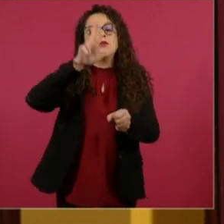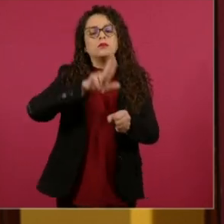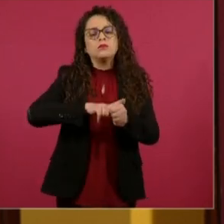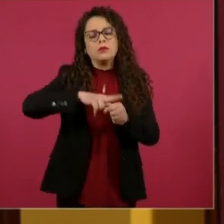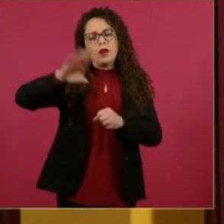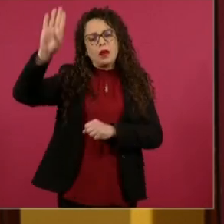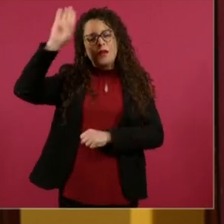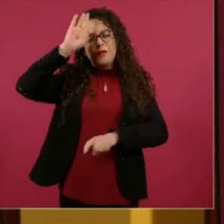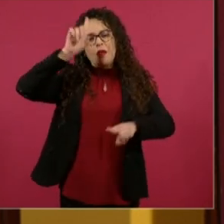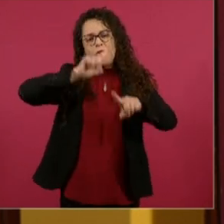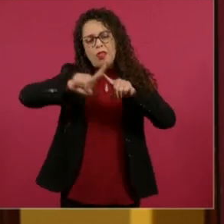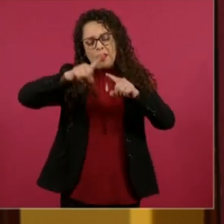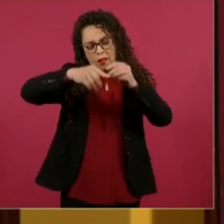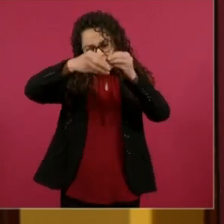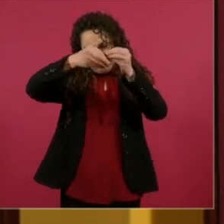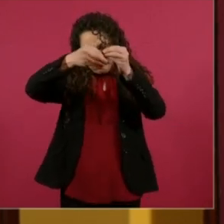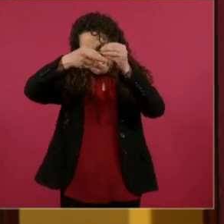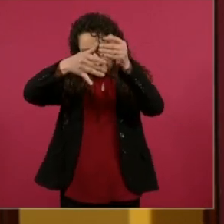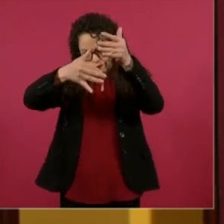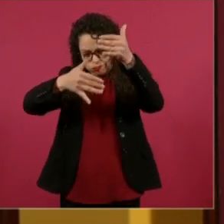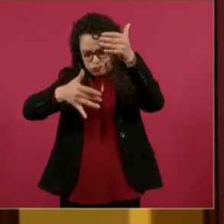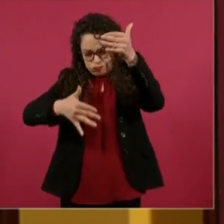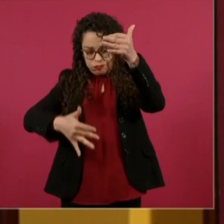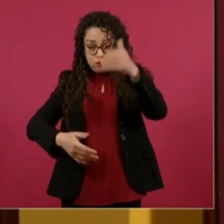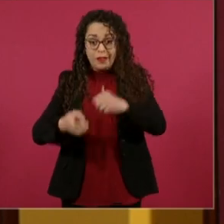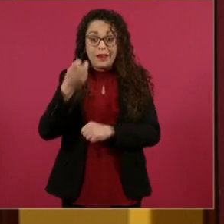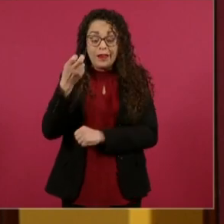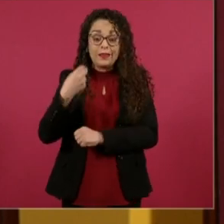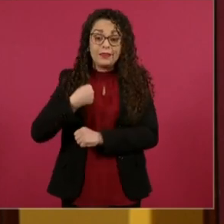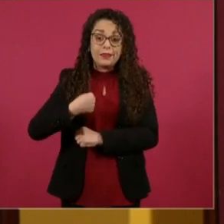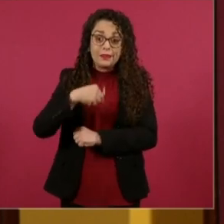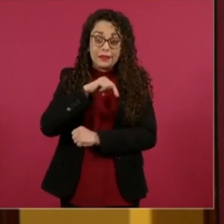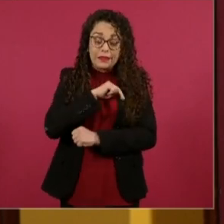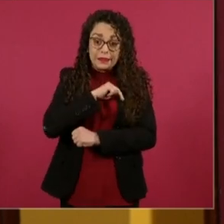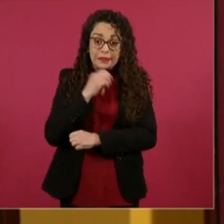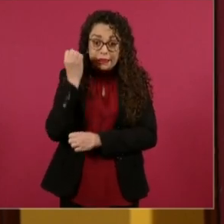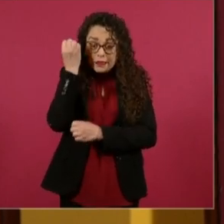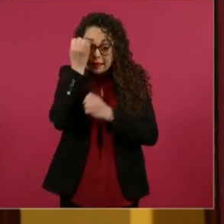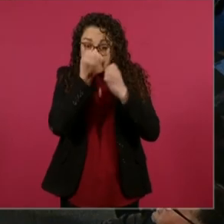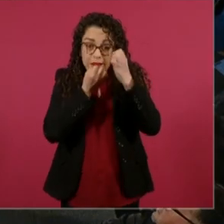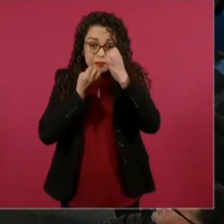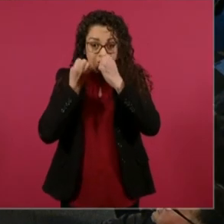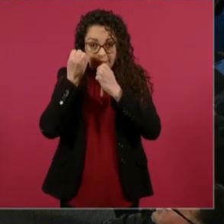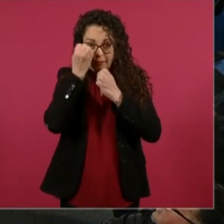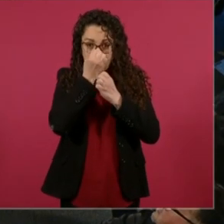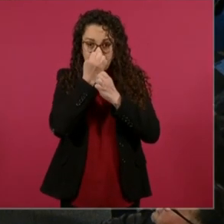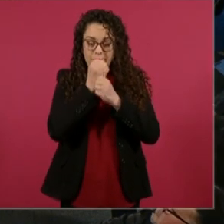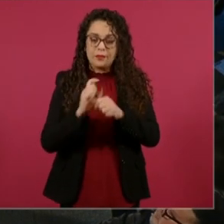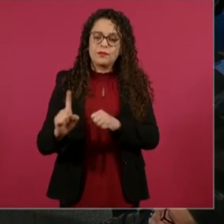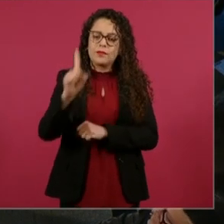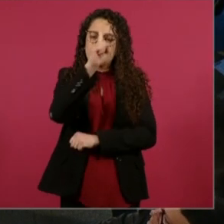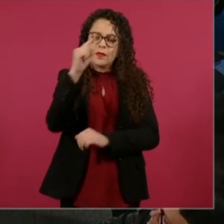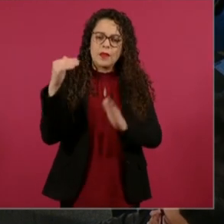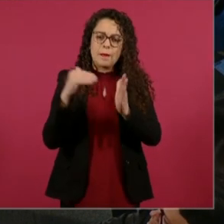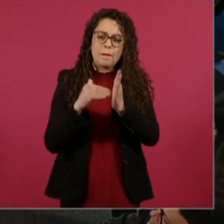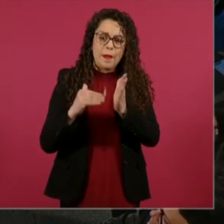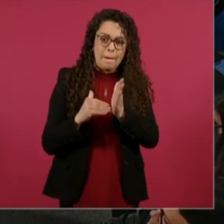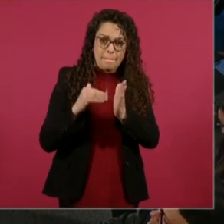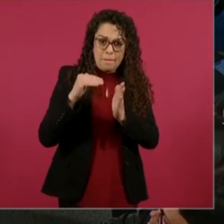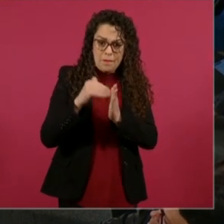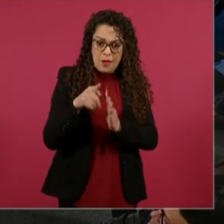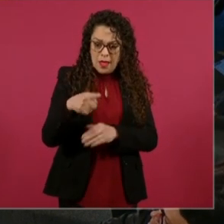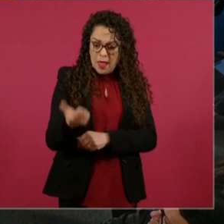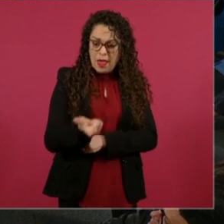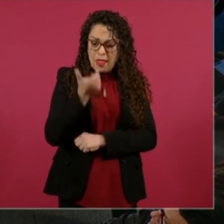etcétera, etcétera, etcétera. Entonces nos hemos dedicado a eso. Y esos 1,000 millones, ¿a dónde creen que